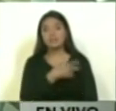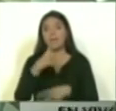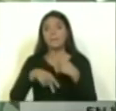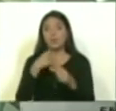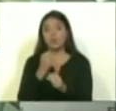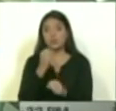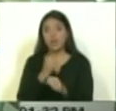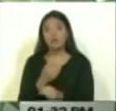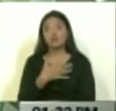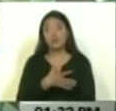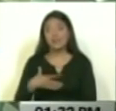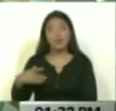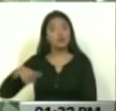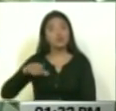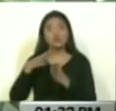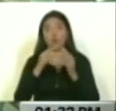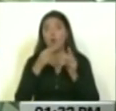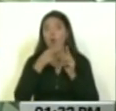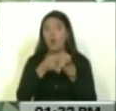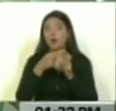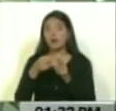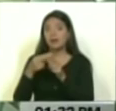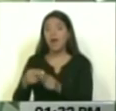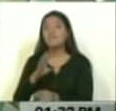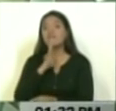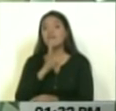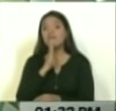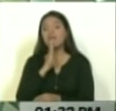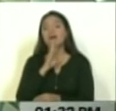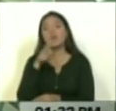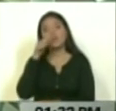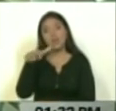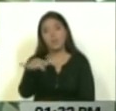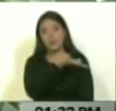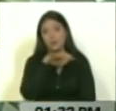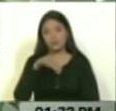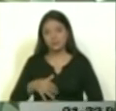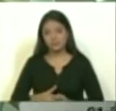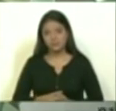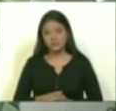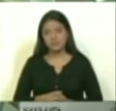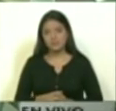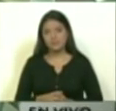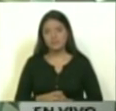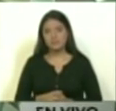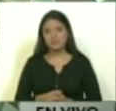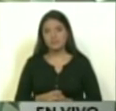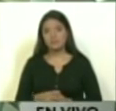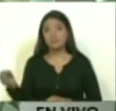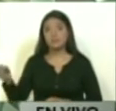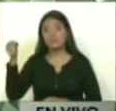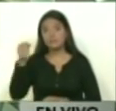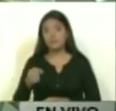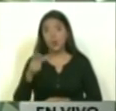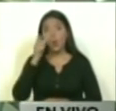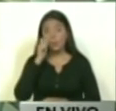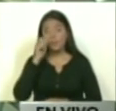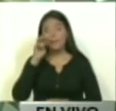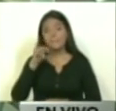que todos estos créditos se den a través del Banco Bicentenario del Pueblo. Por eso coloqué a Miguel Ángel Pérez Abad, un